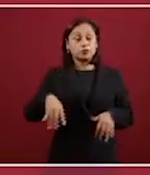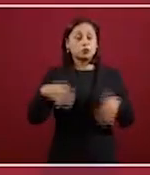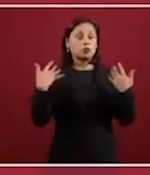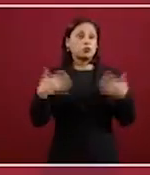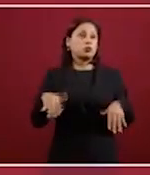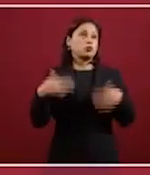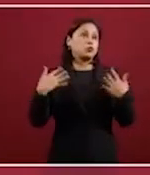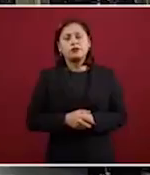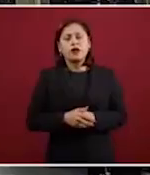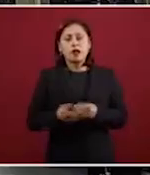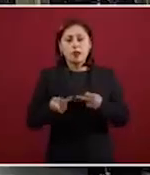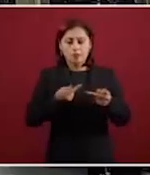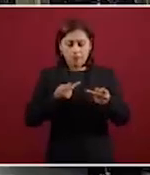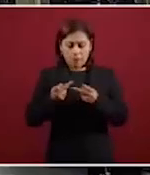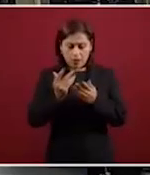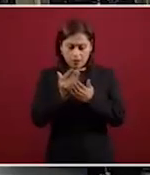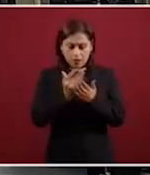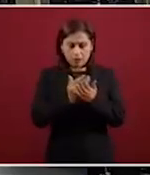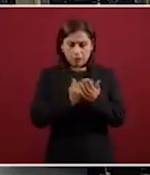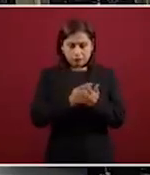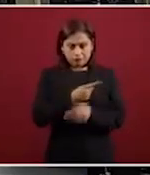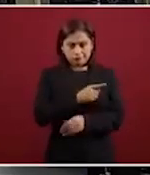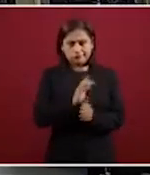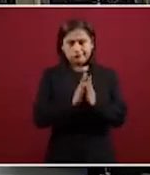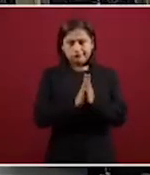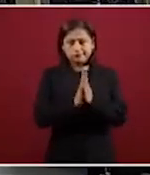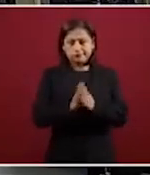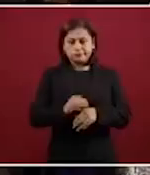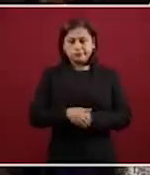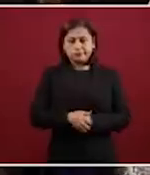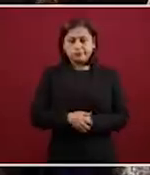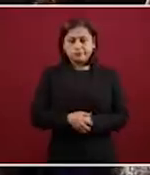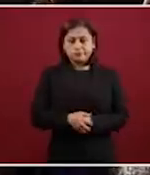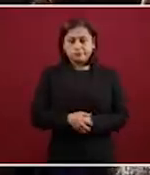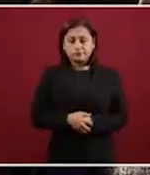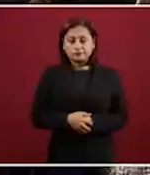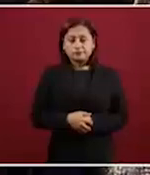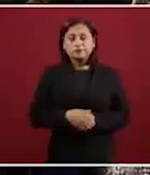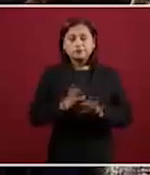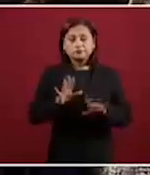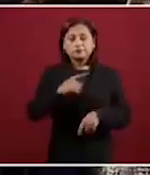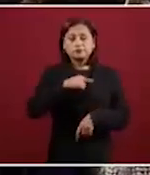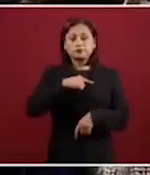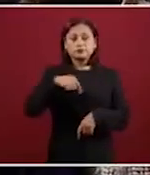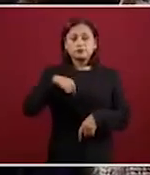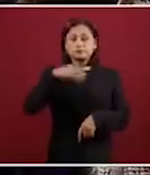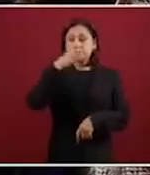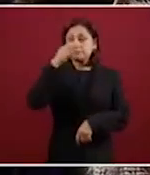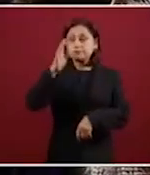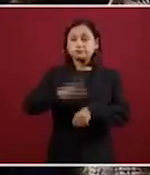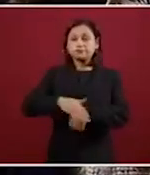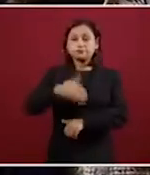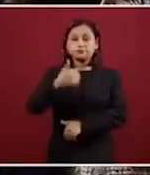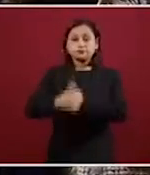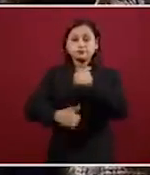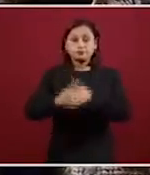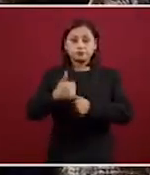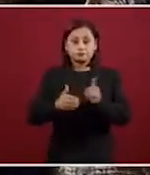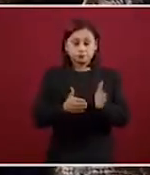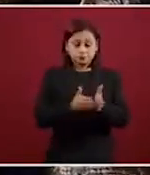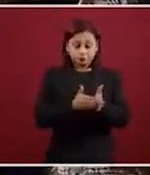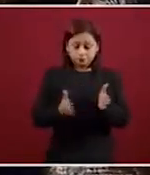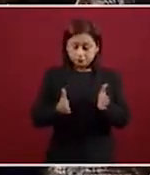importante, o sea, que lleva tiempo. Vamos a licitar por tramo.